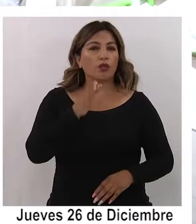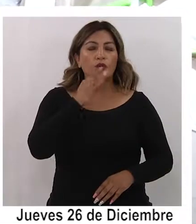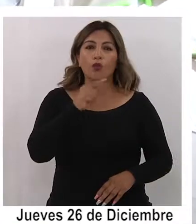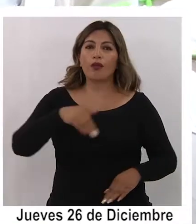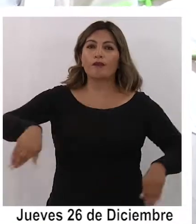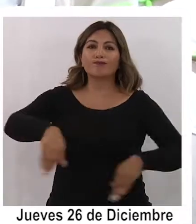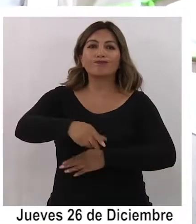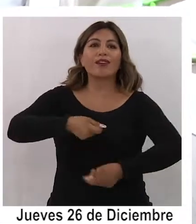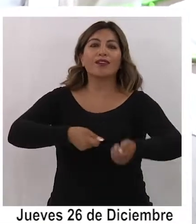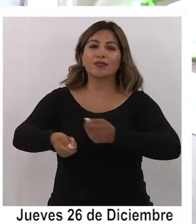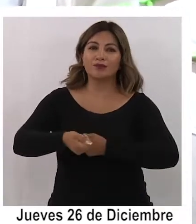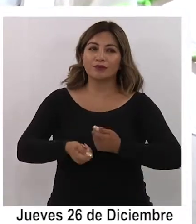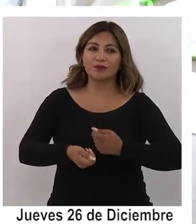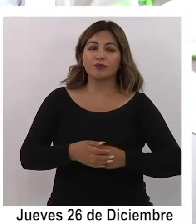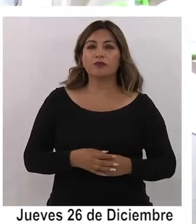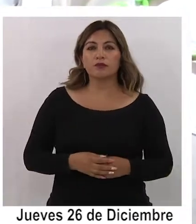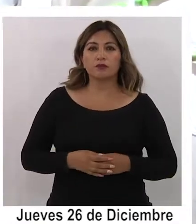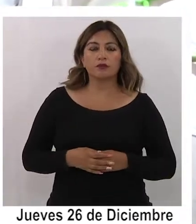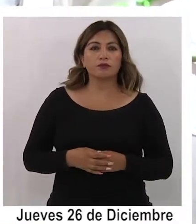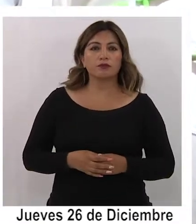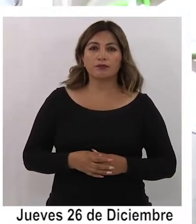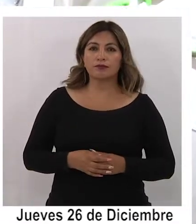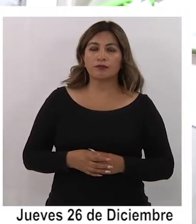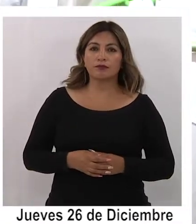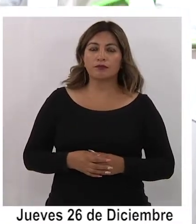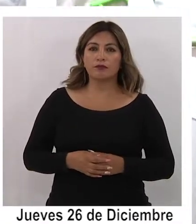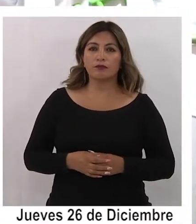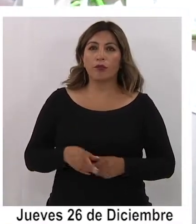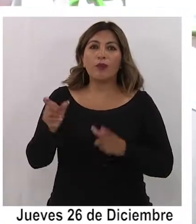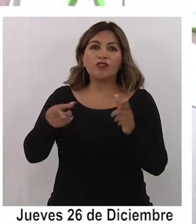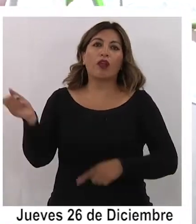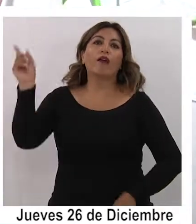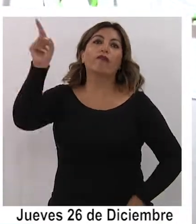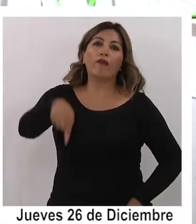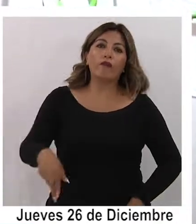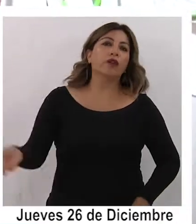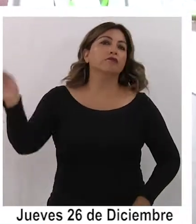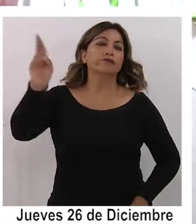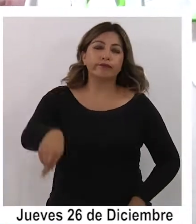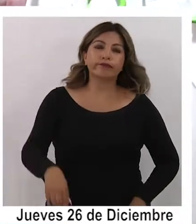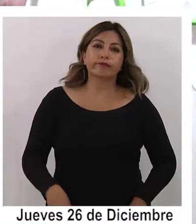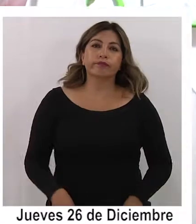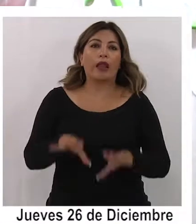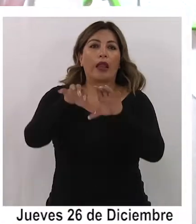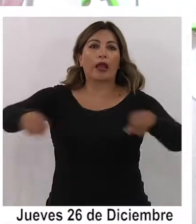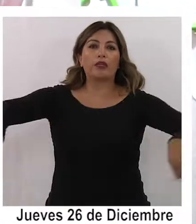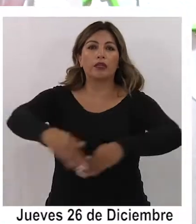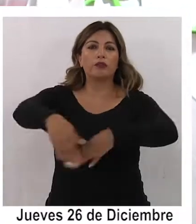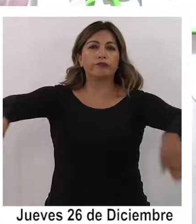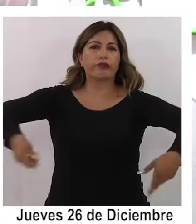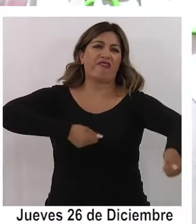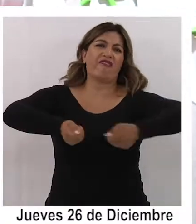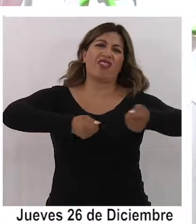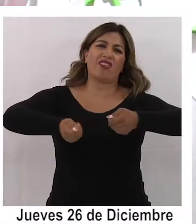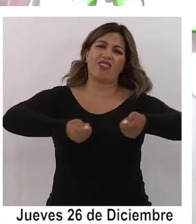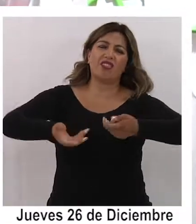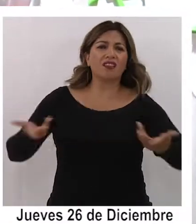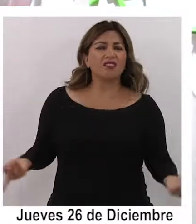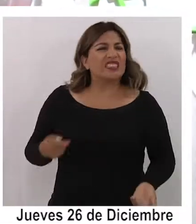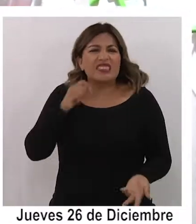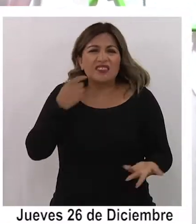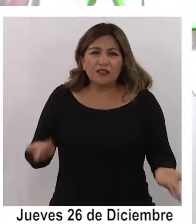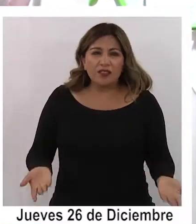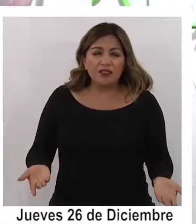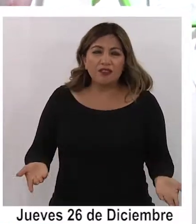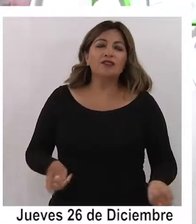iban a estar los ambulantes, pero los ambulantes regresaron, volvieron, se tomaron las calles. ¿Y qué significa